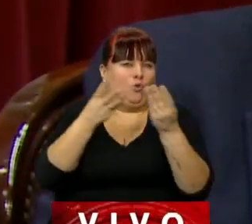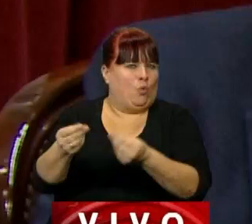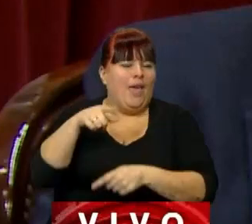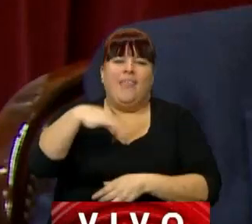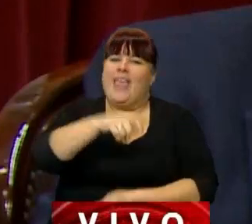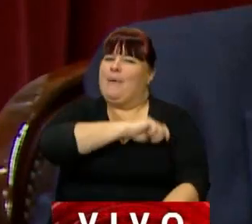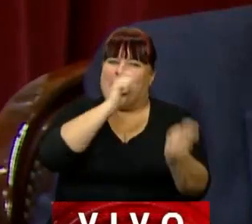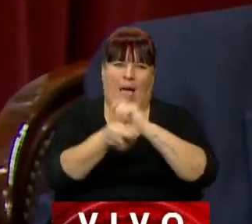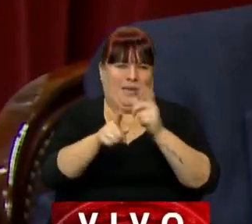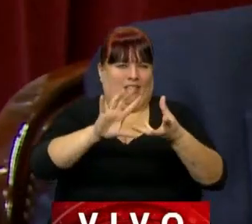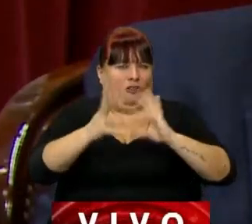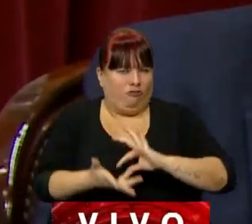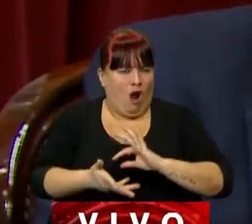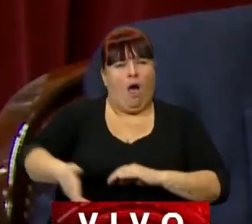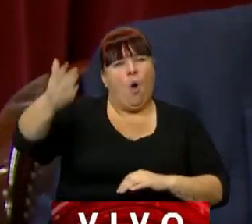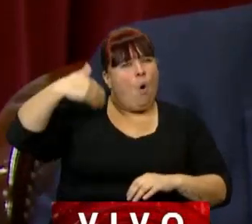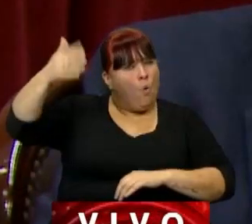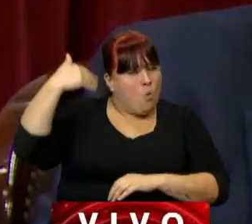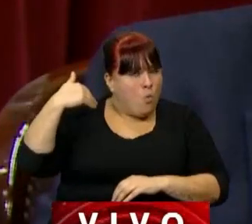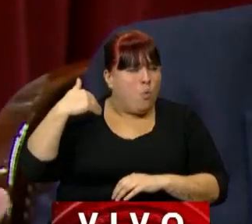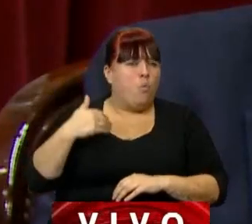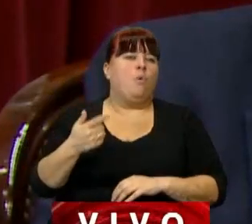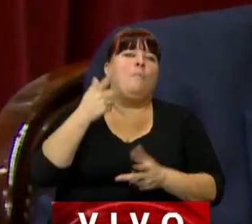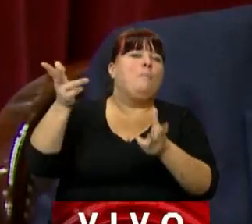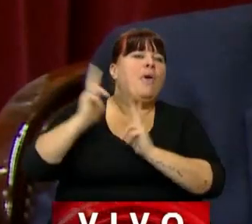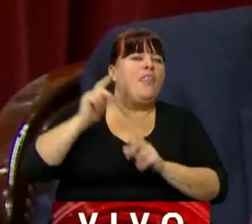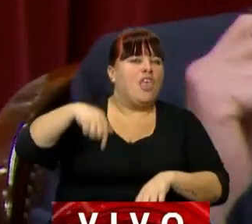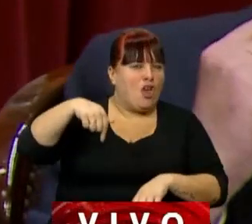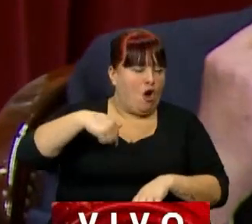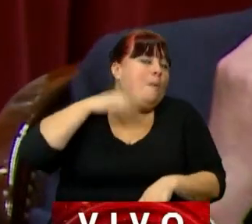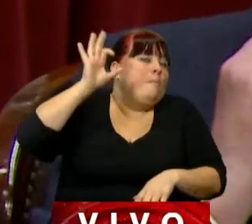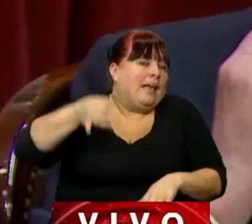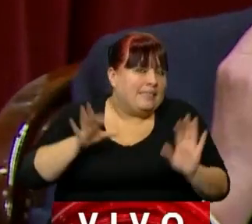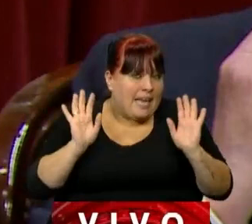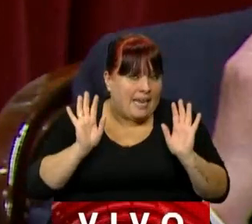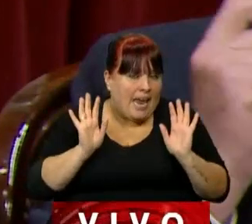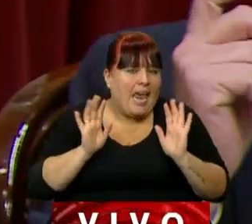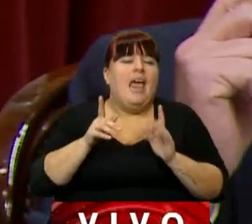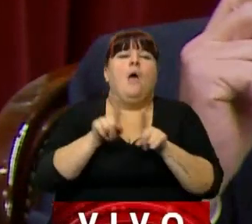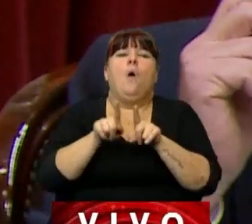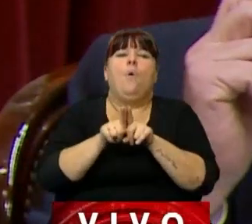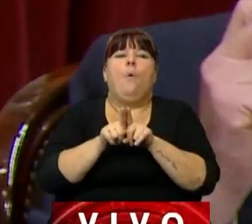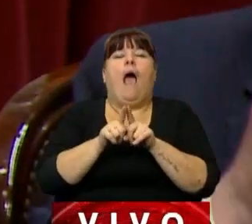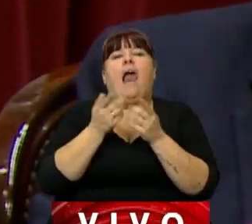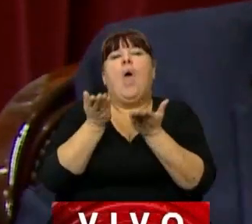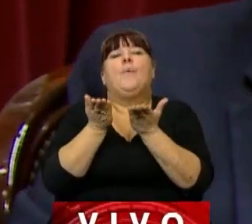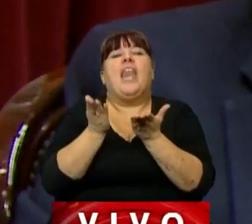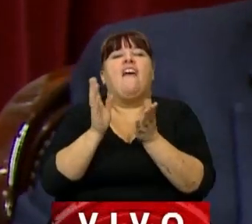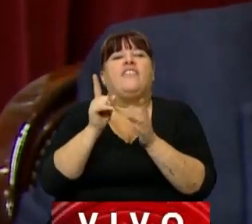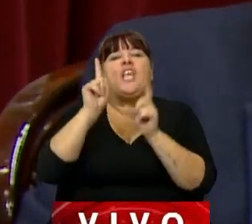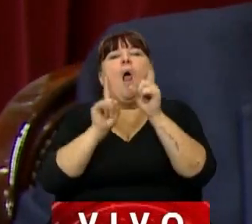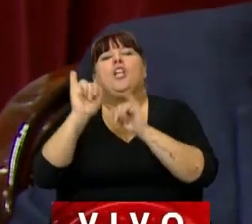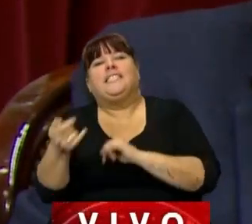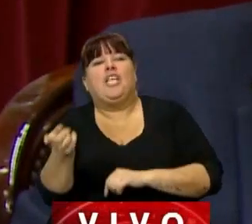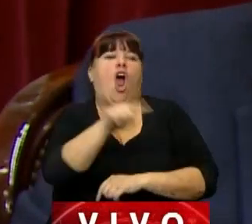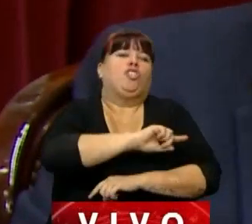ser cambiar esta práctica, porque desde hace mucho tiempo, me lo dijeron acá, me enteré, que se practica los beneficios por